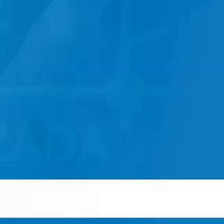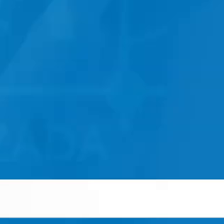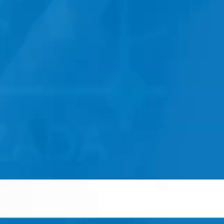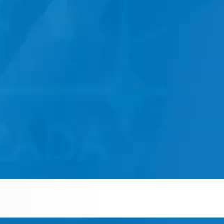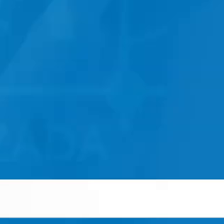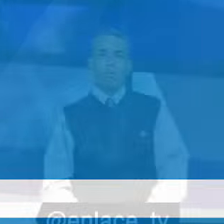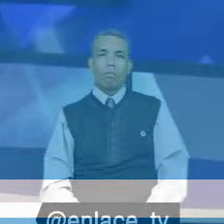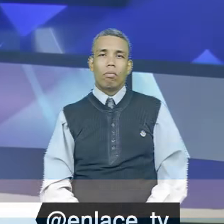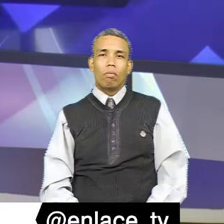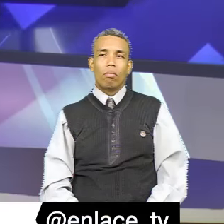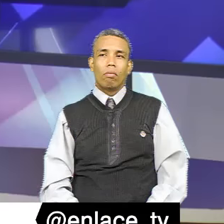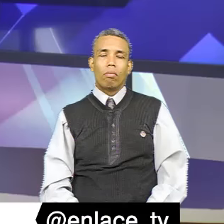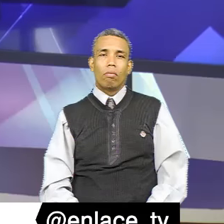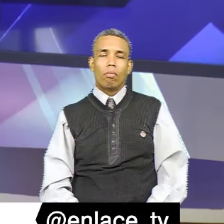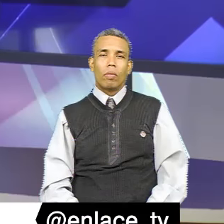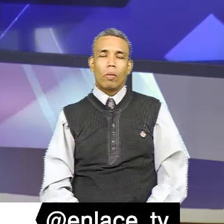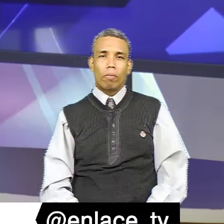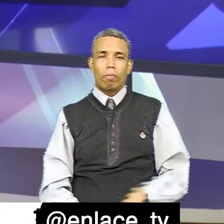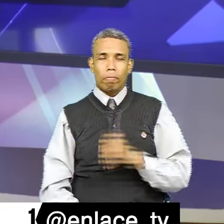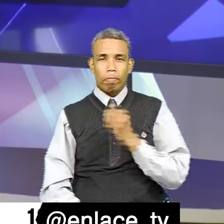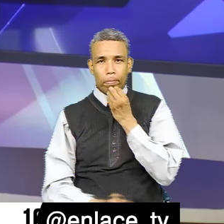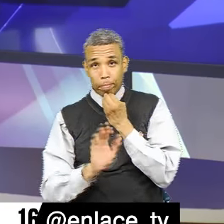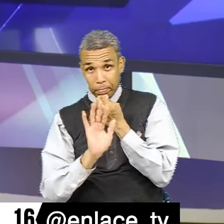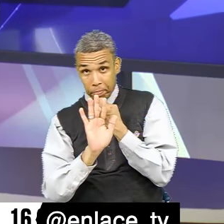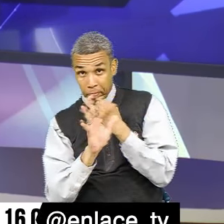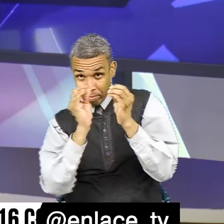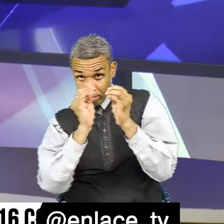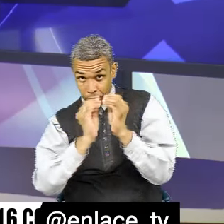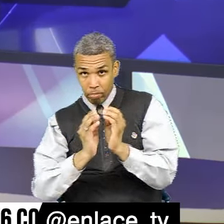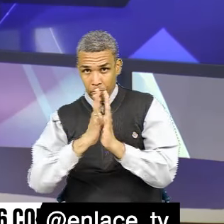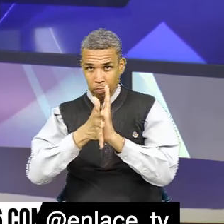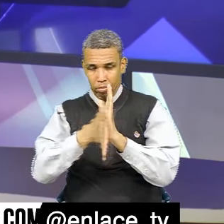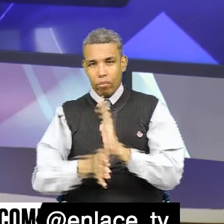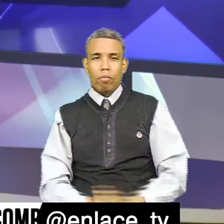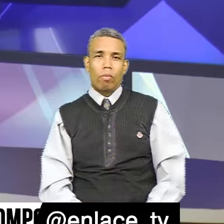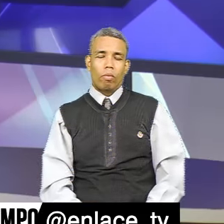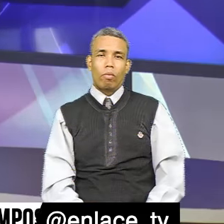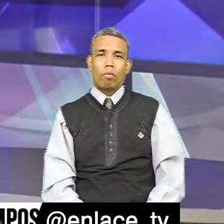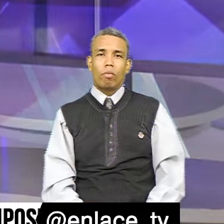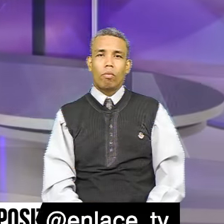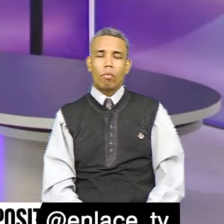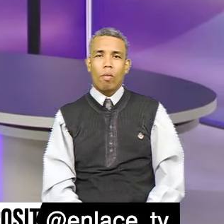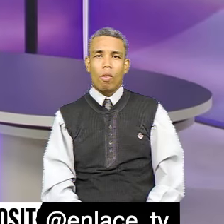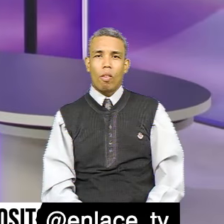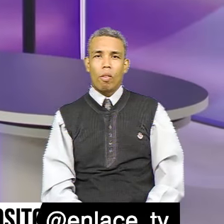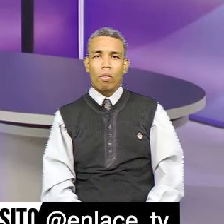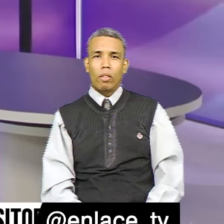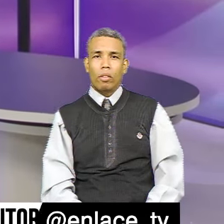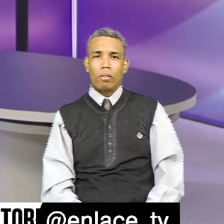www.chrome.com.co. Momento de hacer una pausa y ya regresamos con más información en Enlace Noticias.